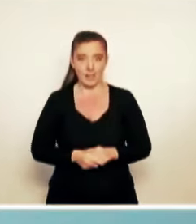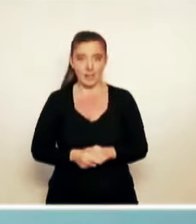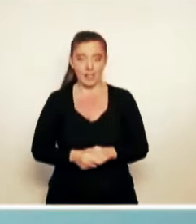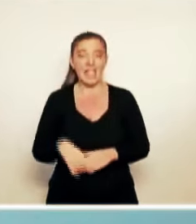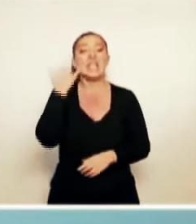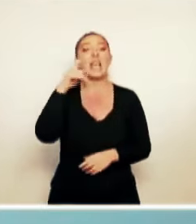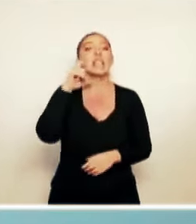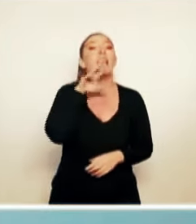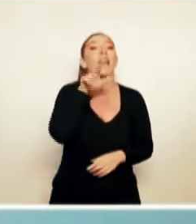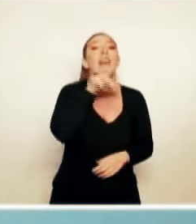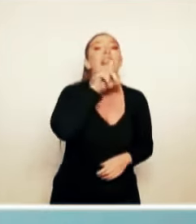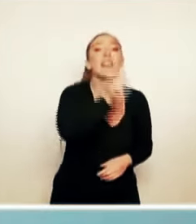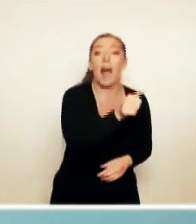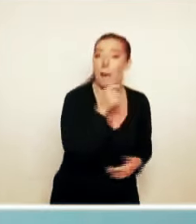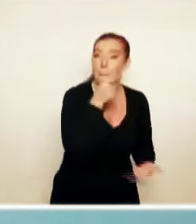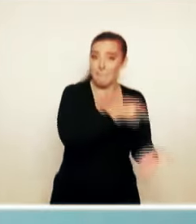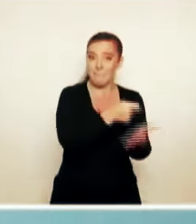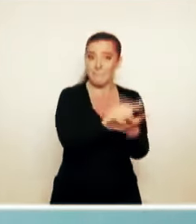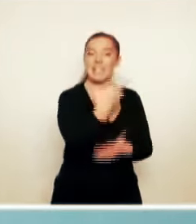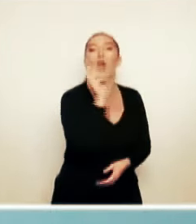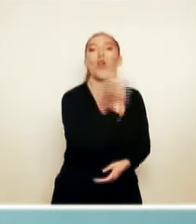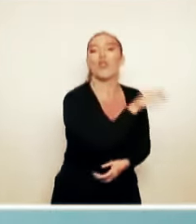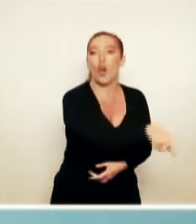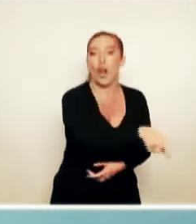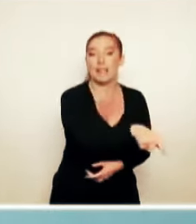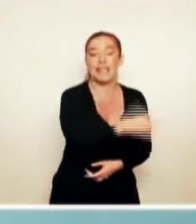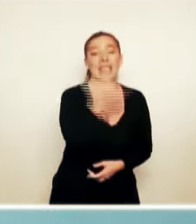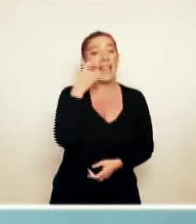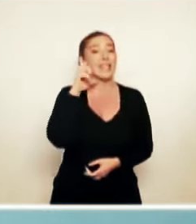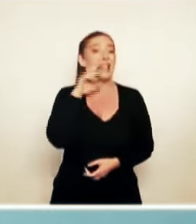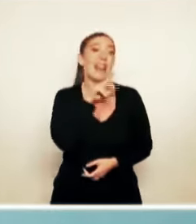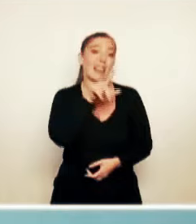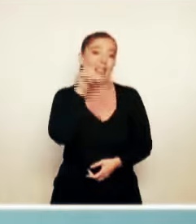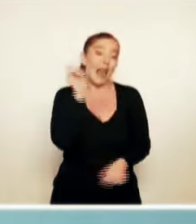Yaciretá se la pagan a $5. Yaciretá,